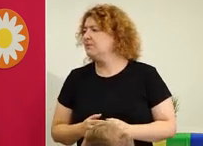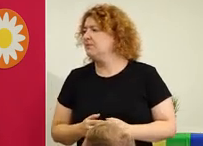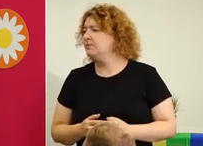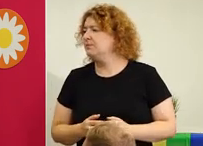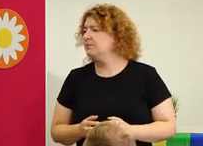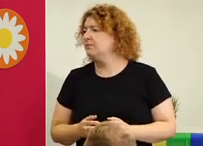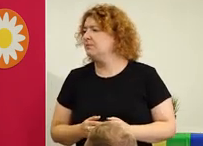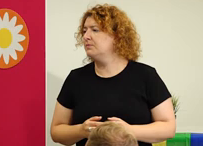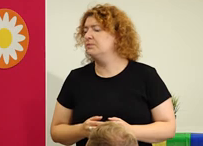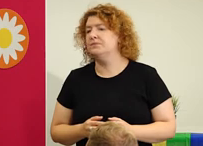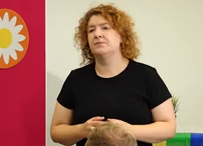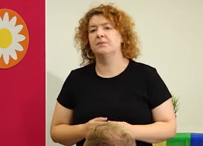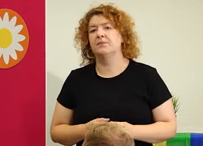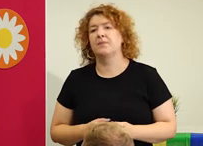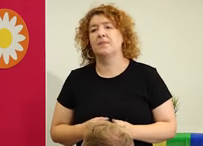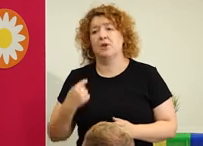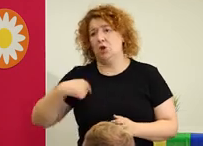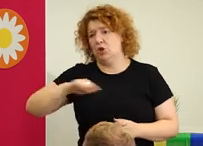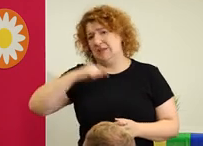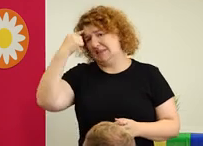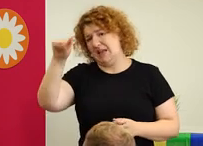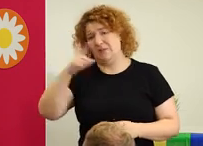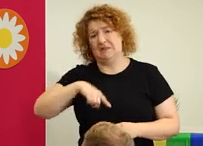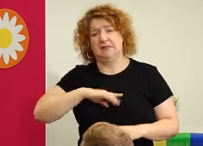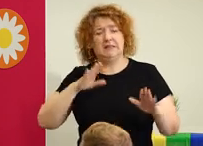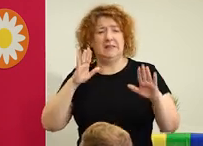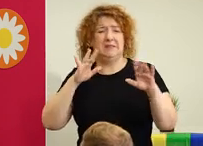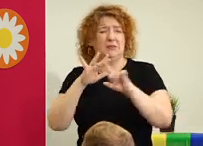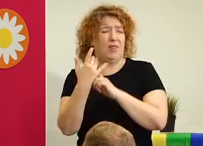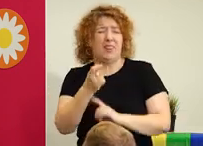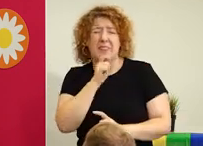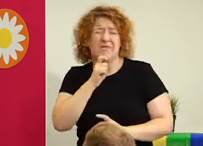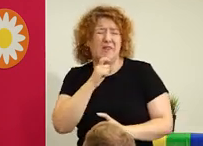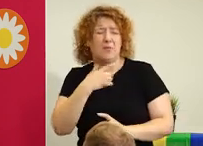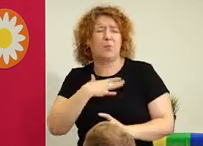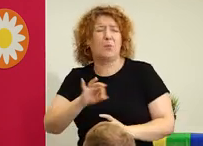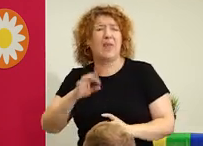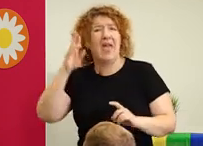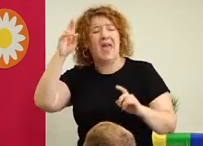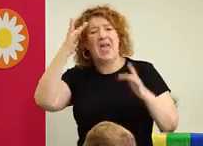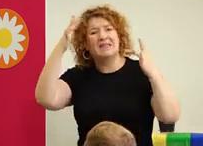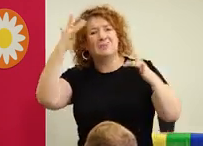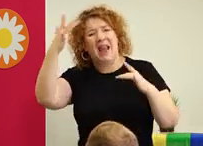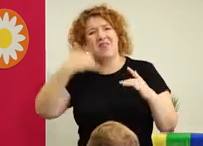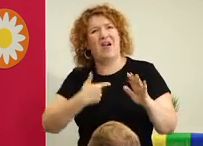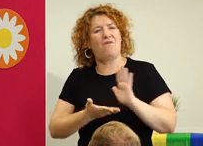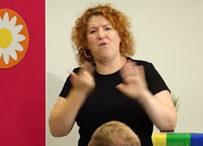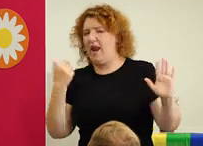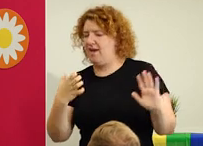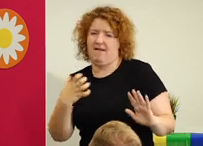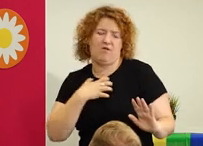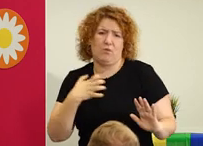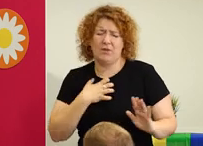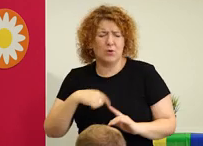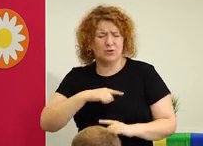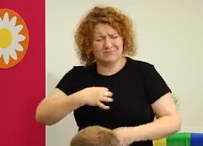nosotras sabemos que lo único que no nos pueden quitar, incluso en los tiempos más difíciles, es la esperanza, la convicción profunda,